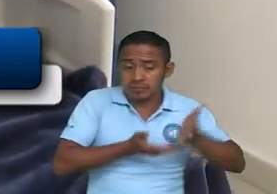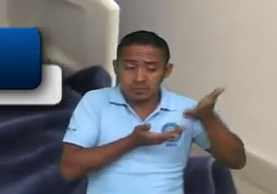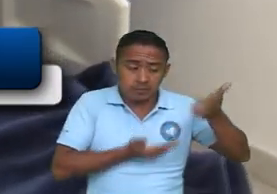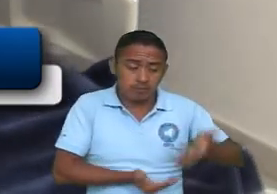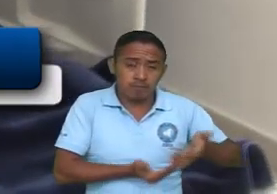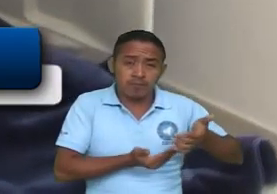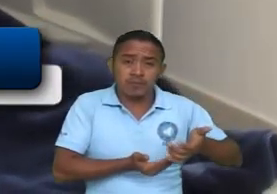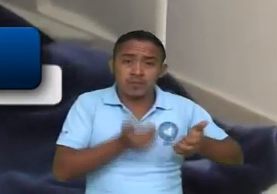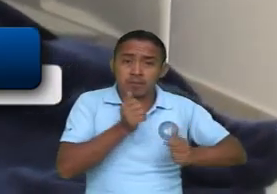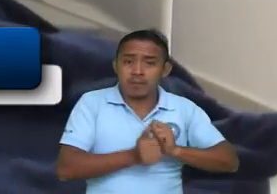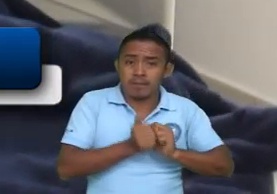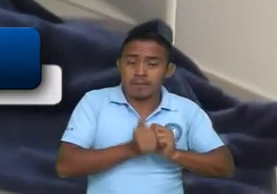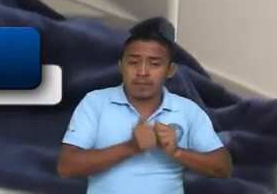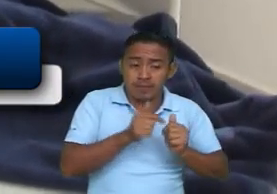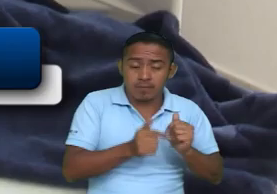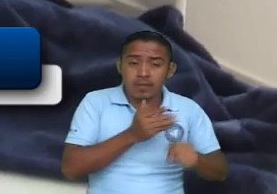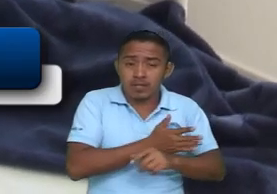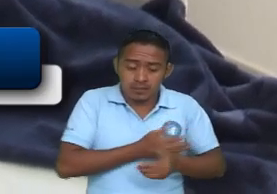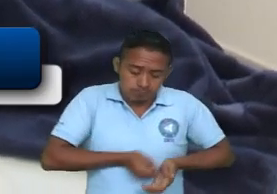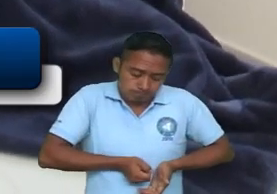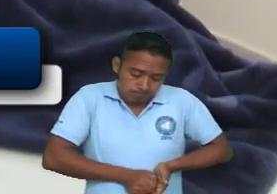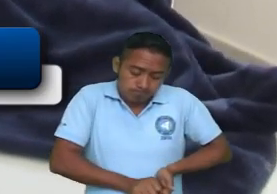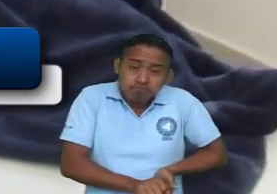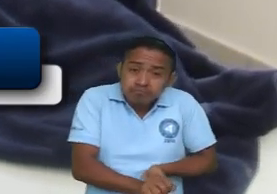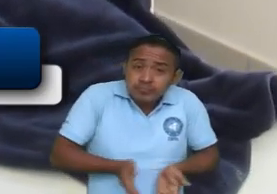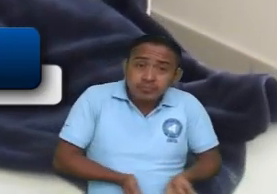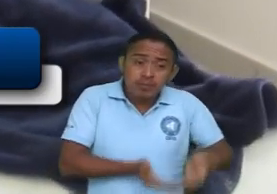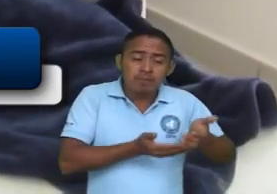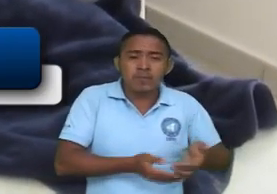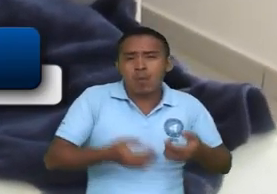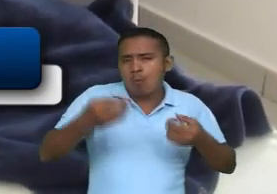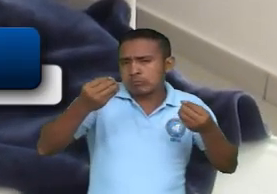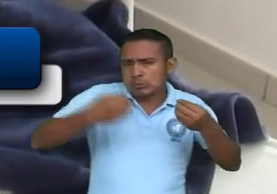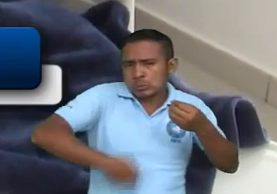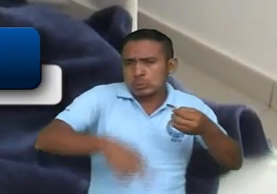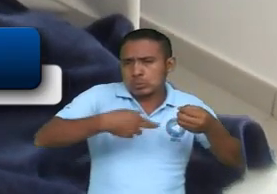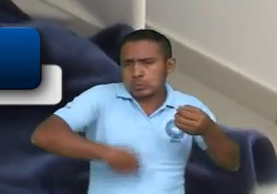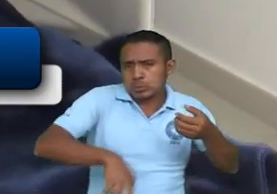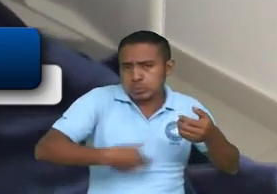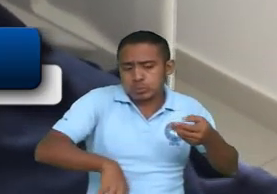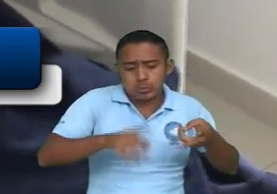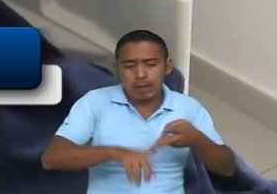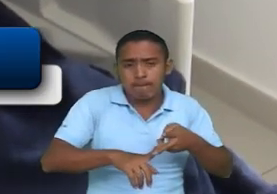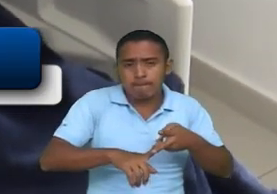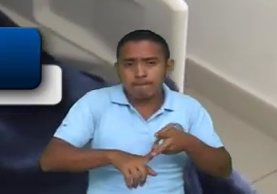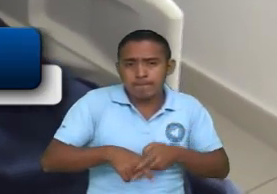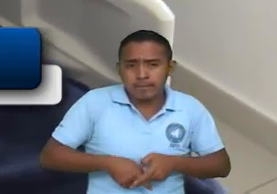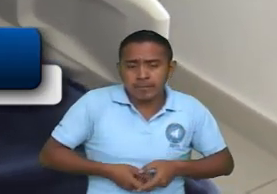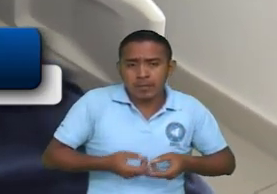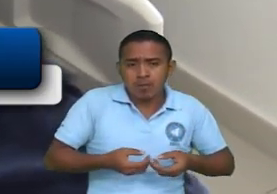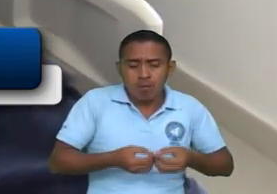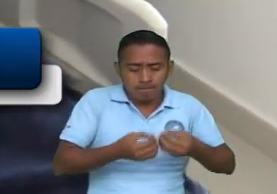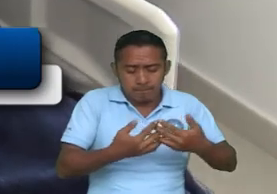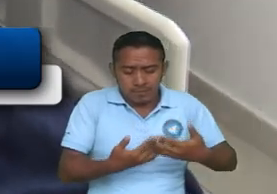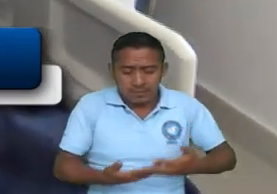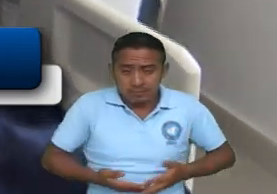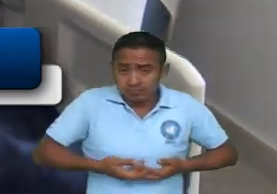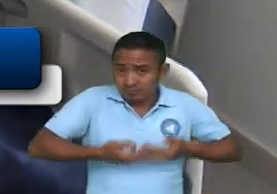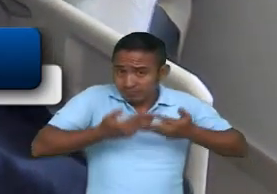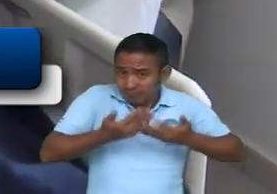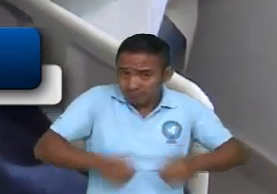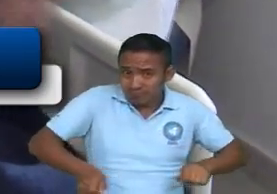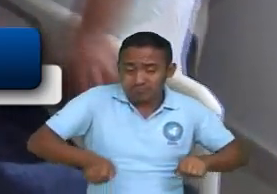el antecedente de eventos que se llaman de apnea. La apnea es cuando el bebé, por cualquier factor asociado